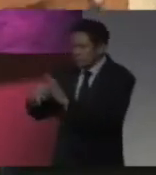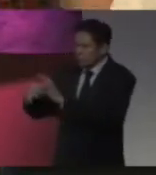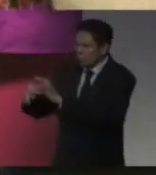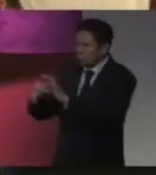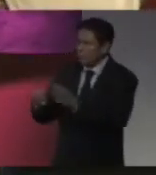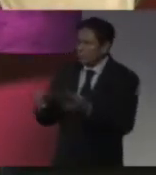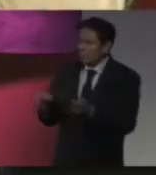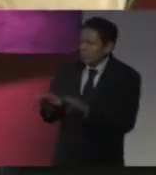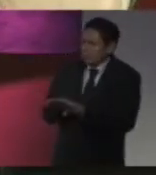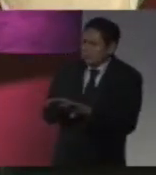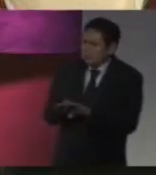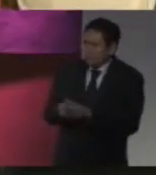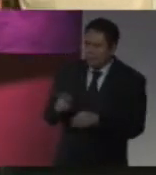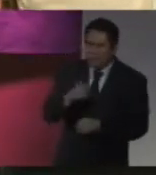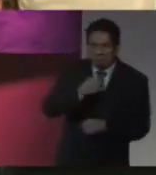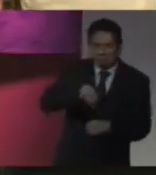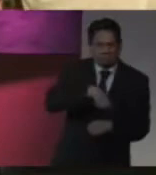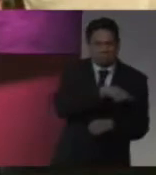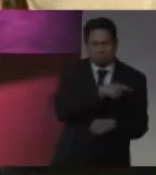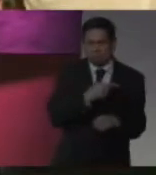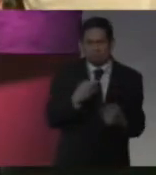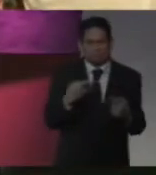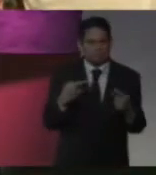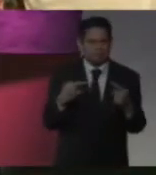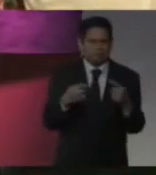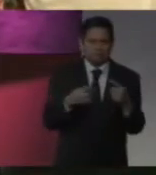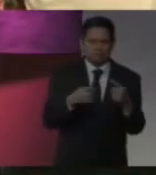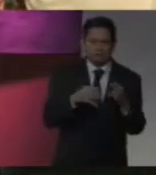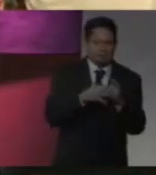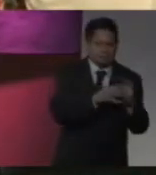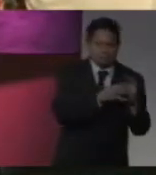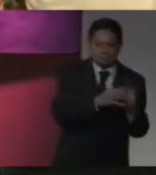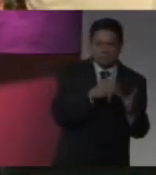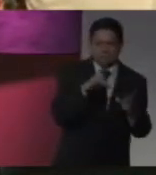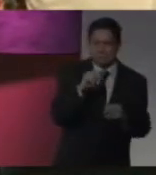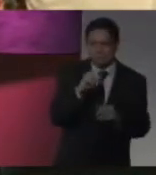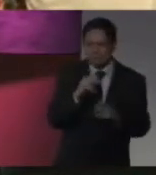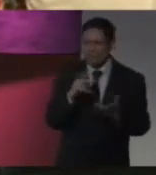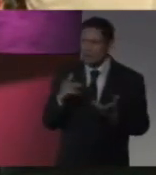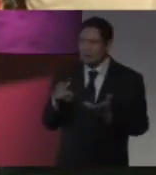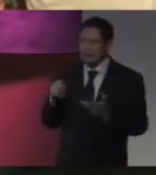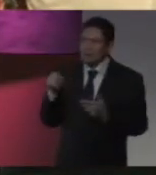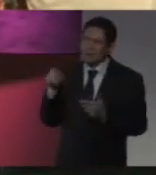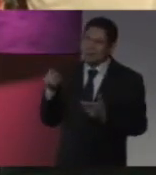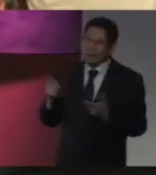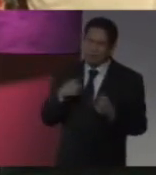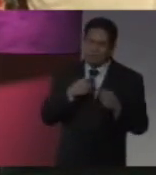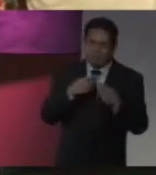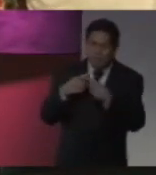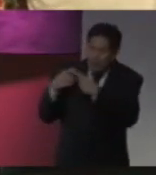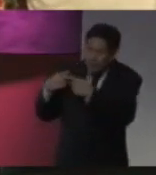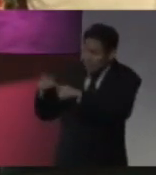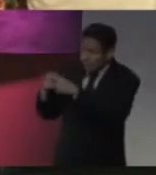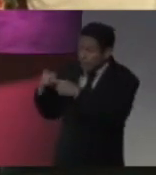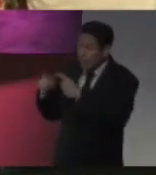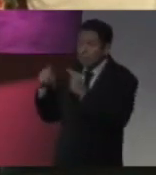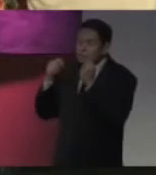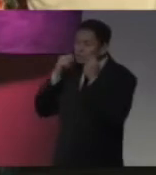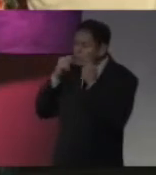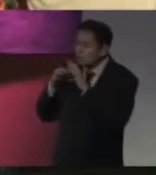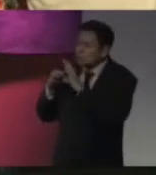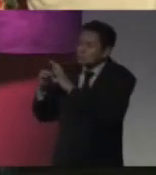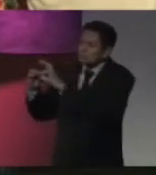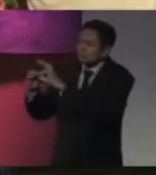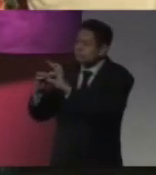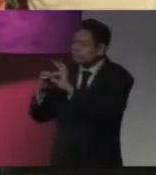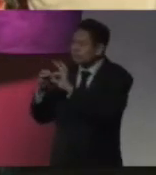que juntarnos armónicamente con todas nuestras diferencias. Entonces, por eso